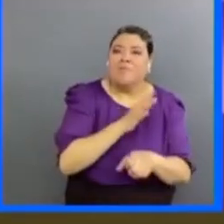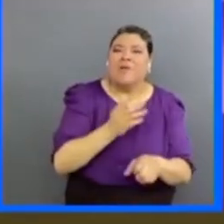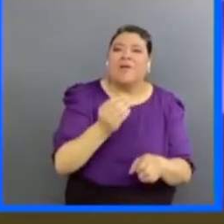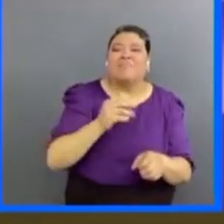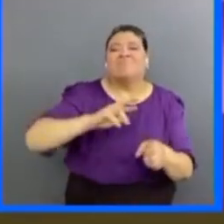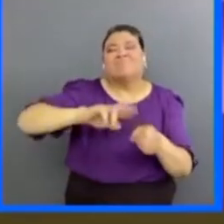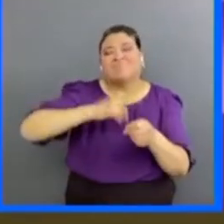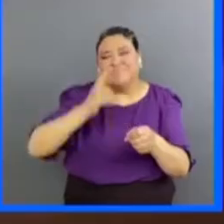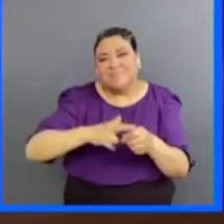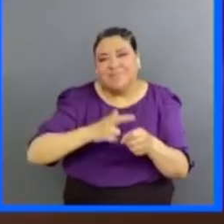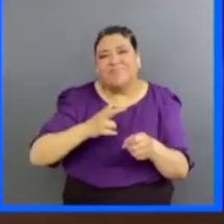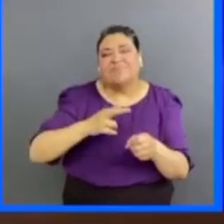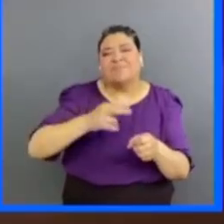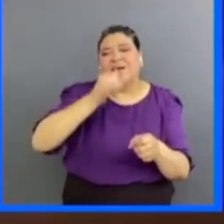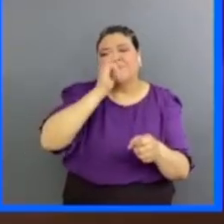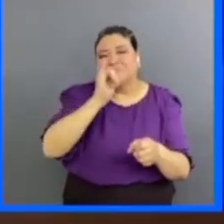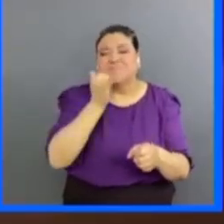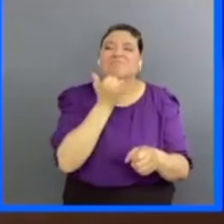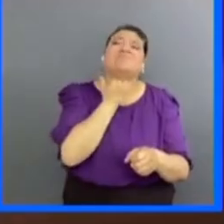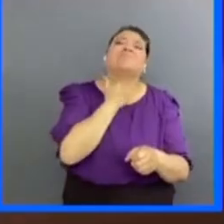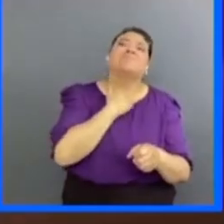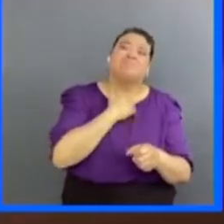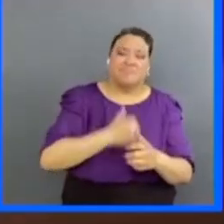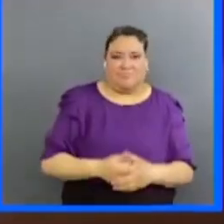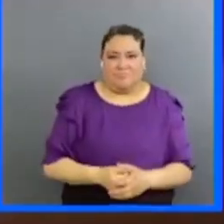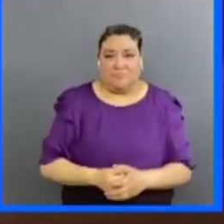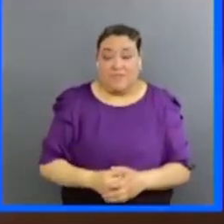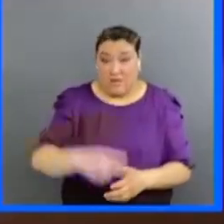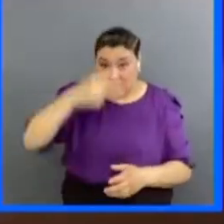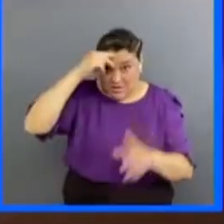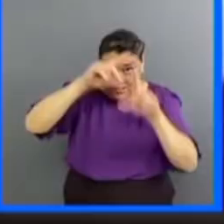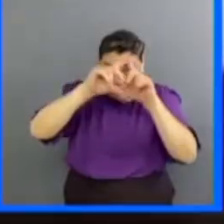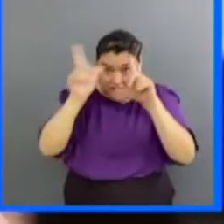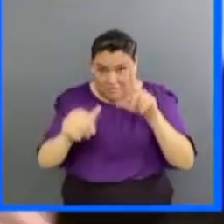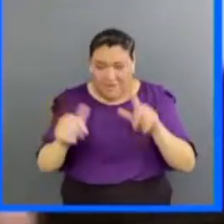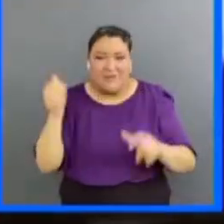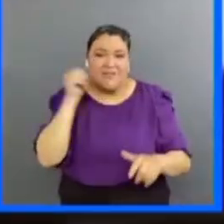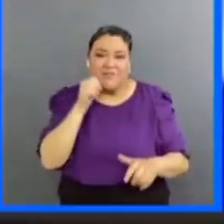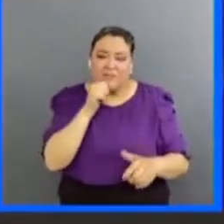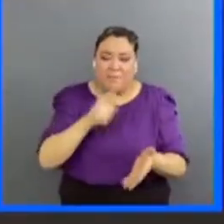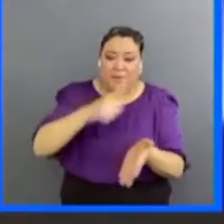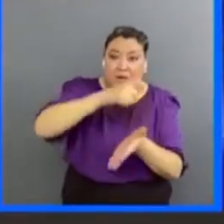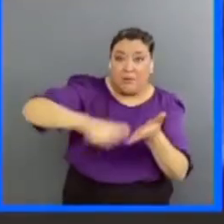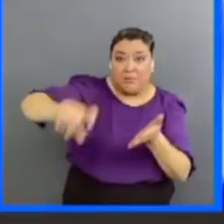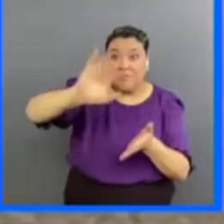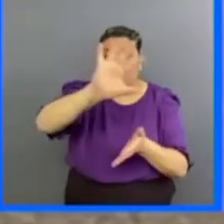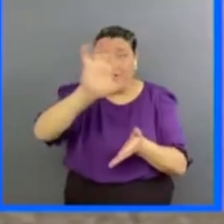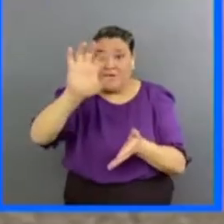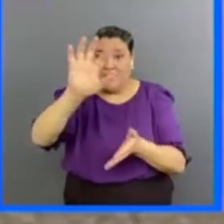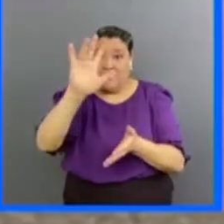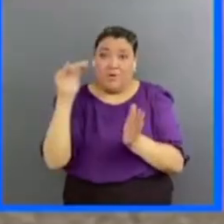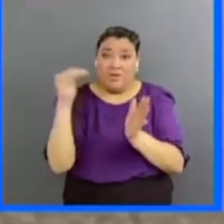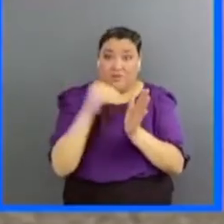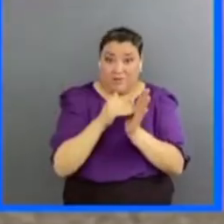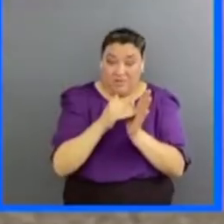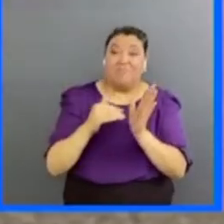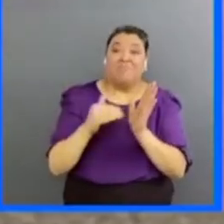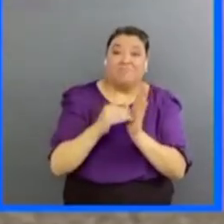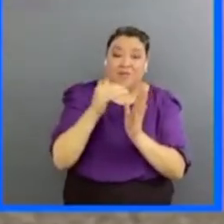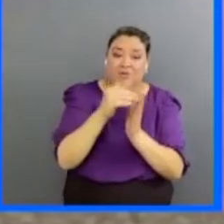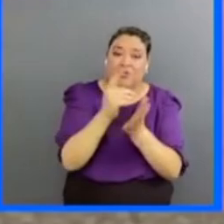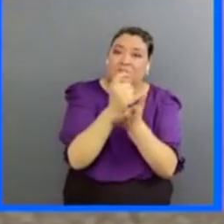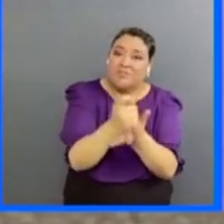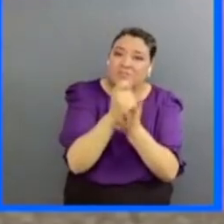alcohólicas. En nuestro país se destinan 552,000 millones de pesos para el tratamiento del